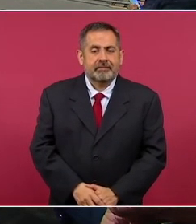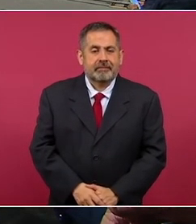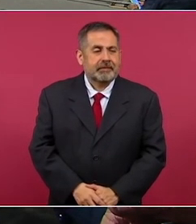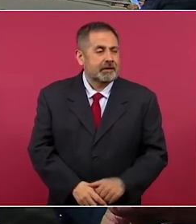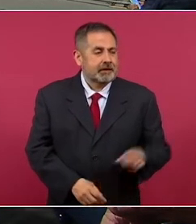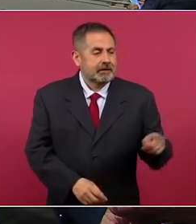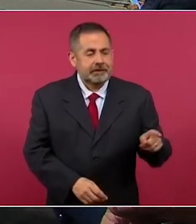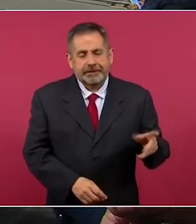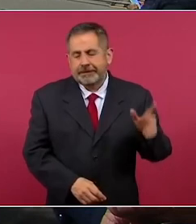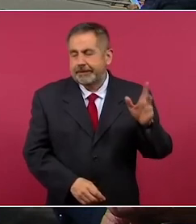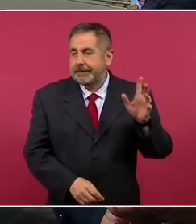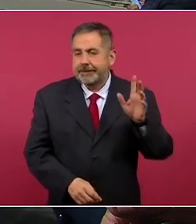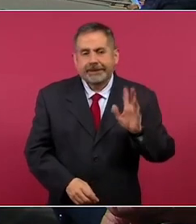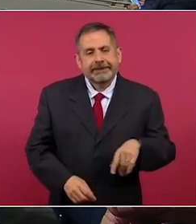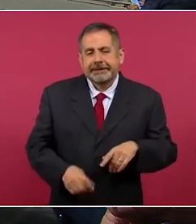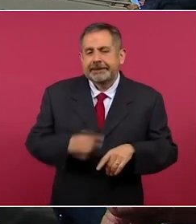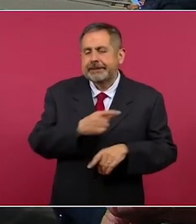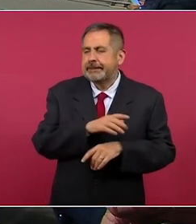caricatura